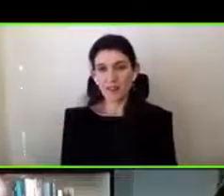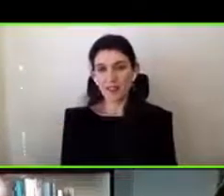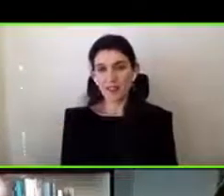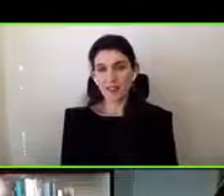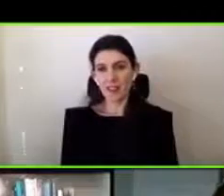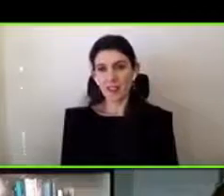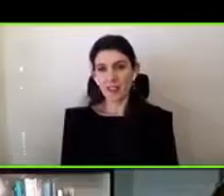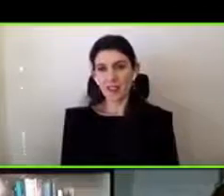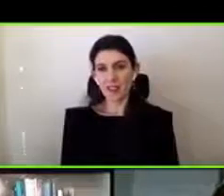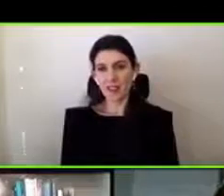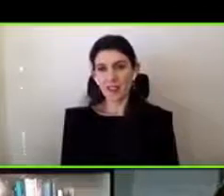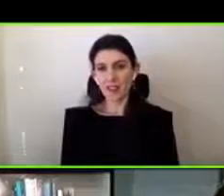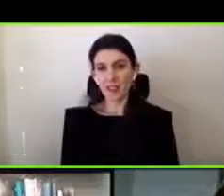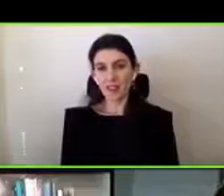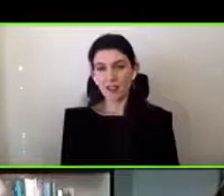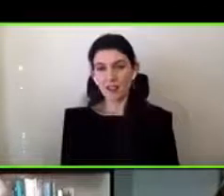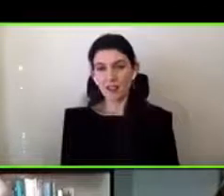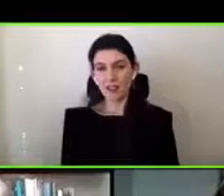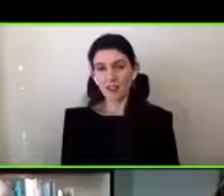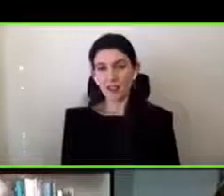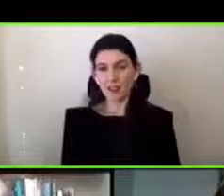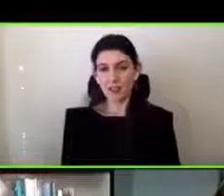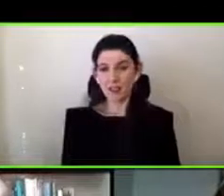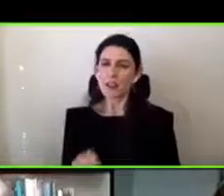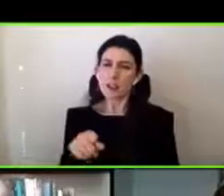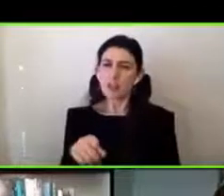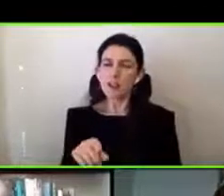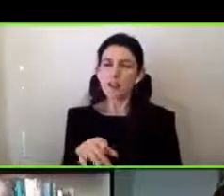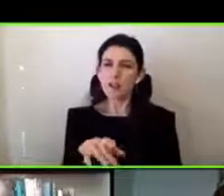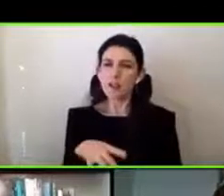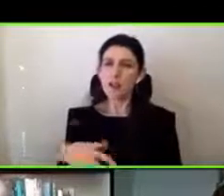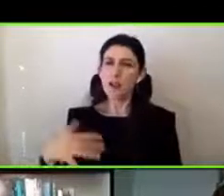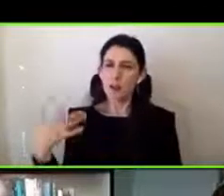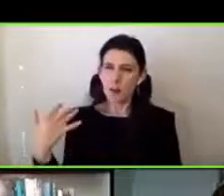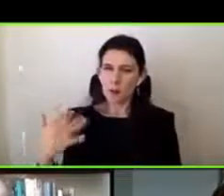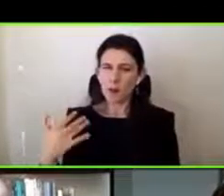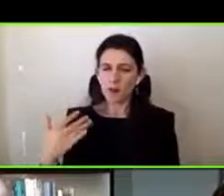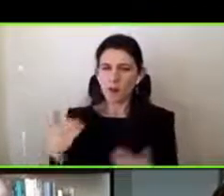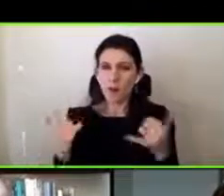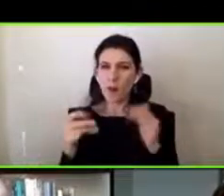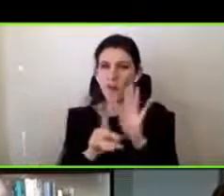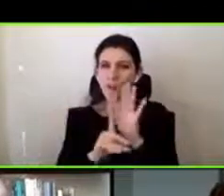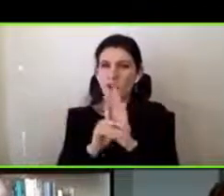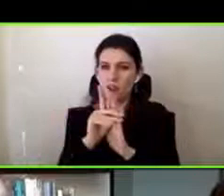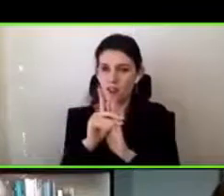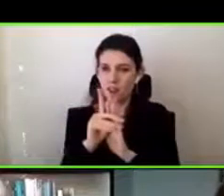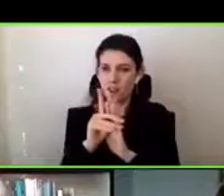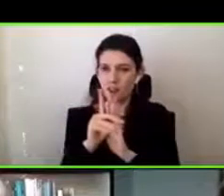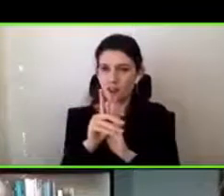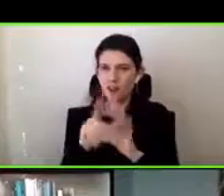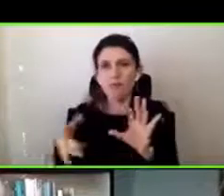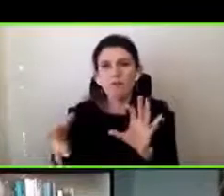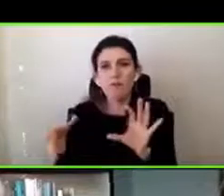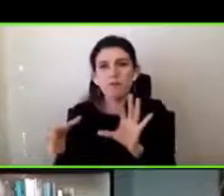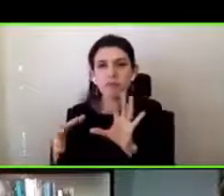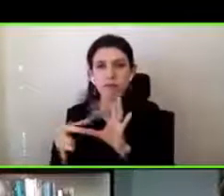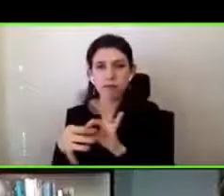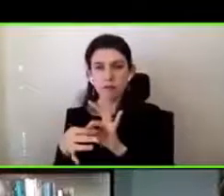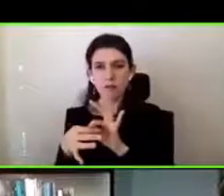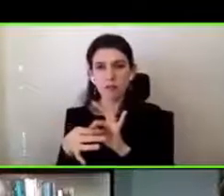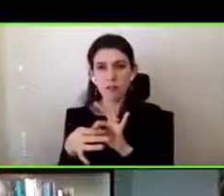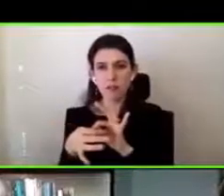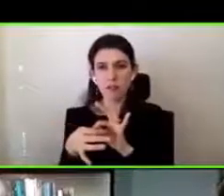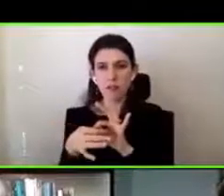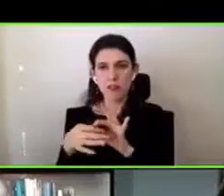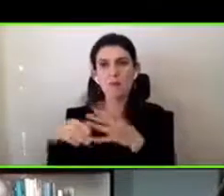Y esto de la importancia que tiene el juego en nuestro desarrollo, y está súper ligado también a nuestro proceso